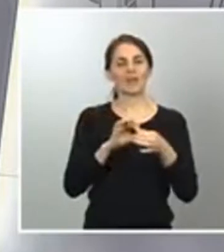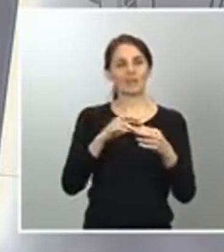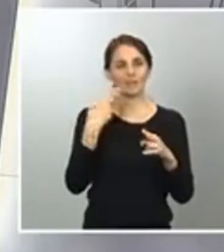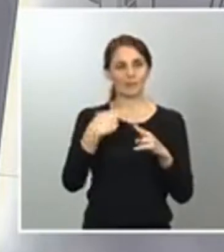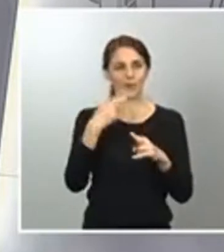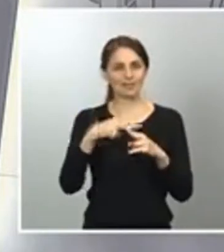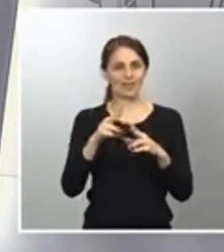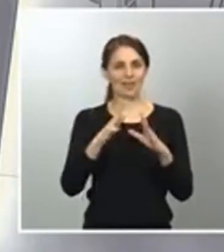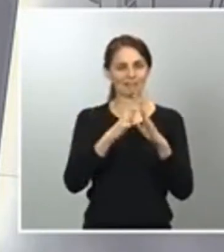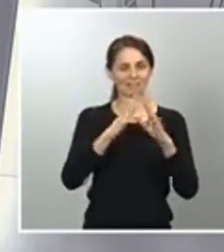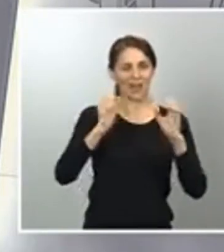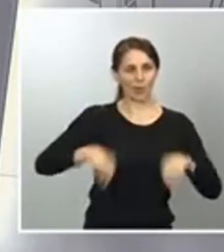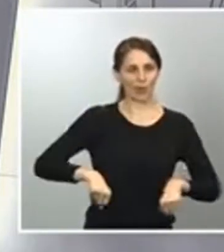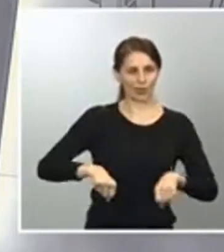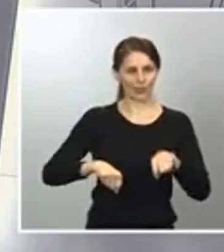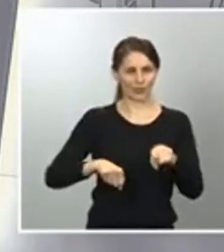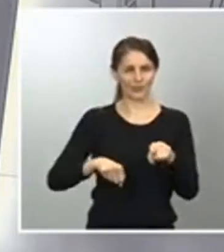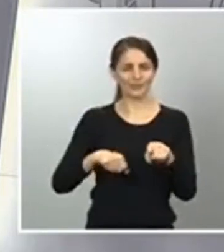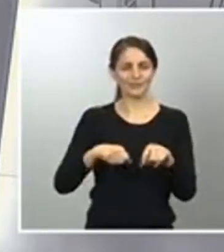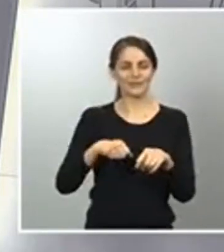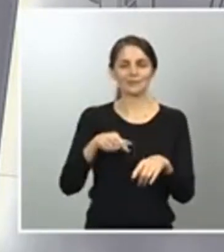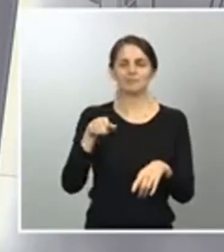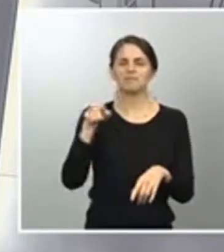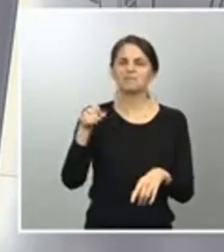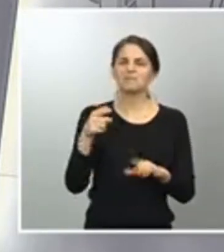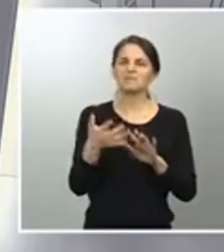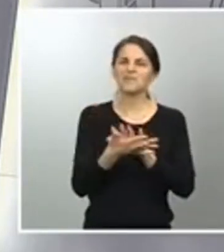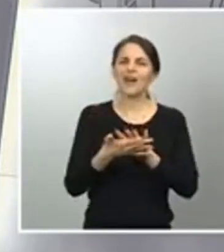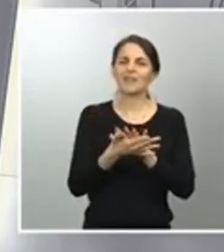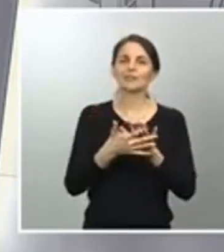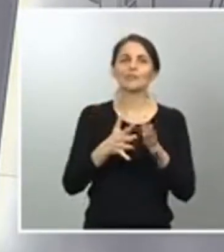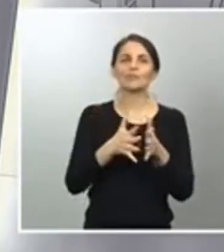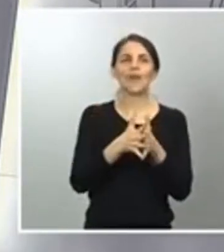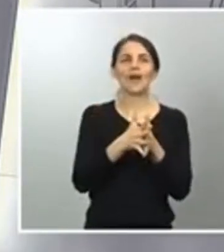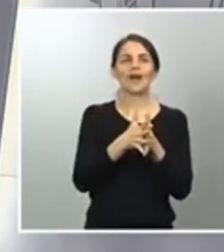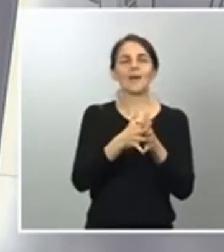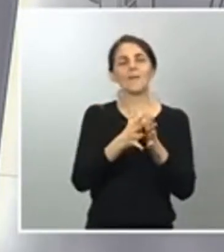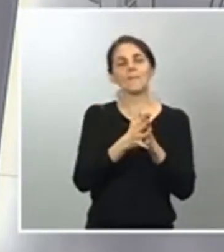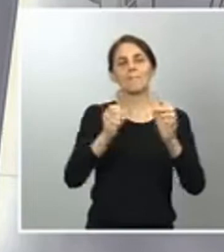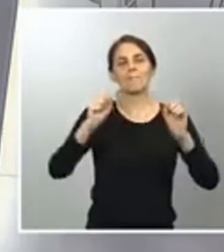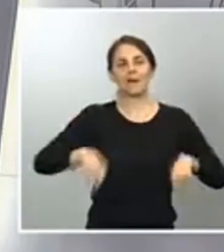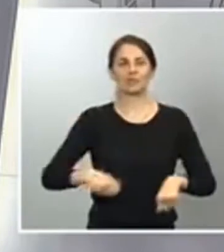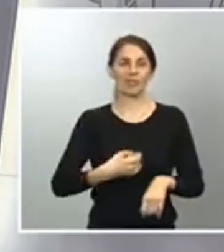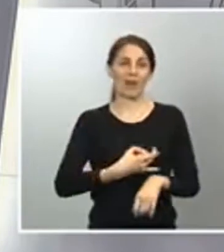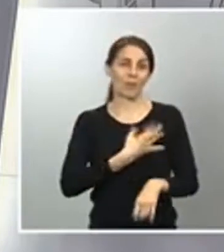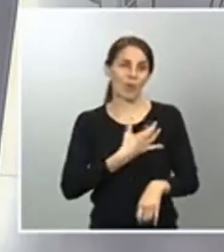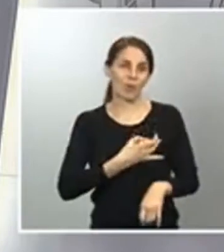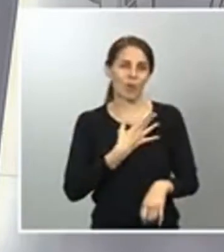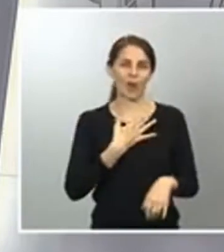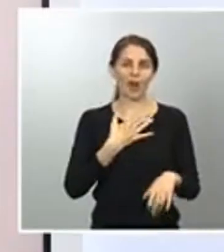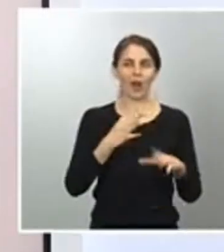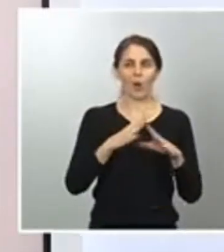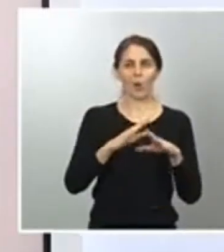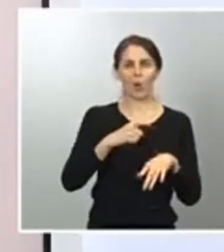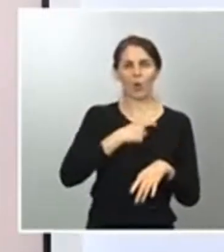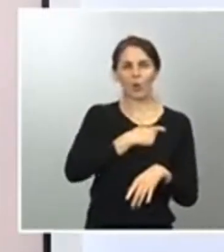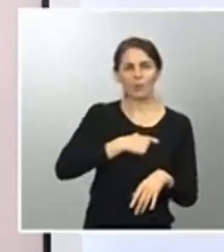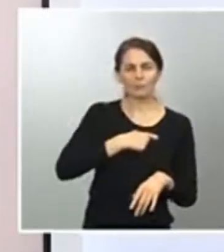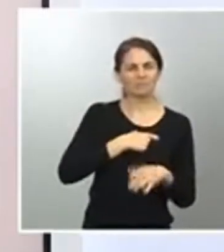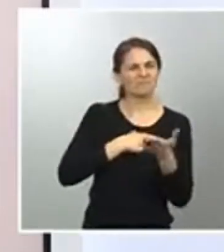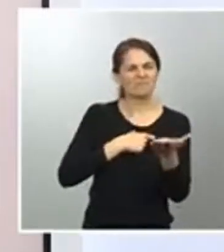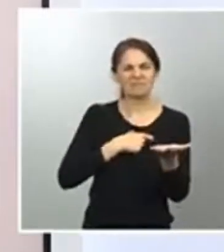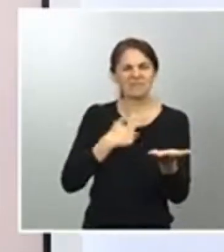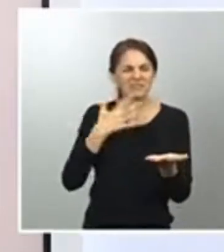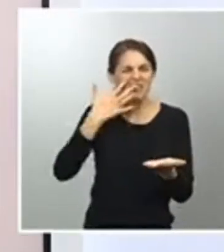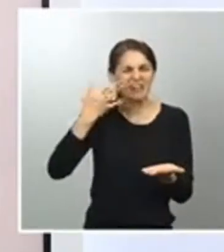pacto. Cuando habla de un gran pacto de reconstrucción o pactos de la Moncloa o la Comisión, ¿a qué se refiere concretamente?